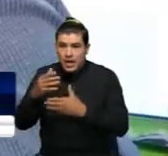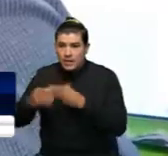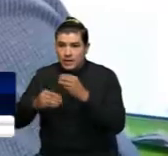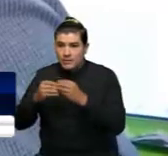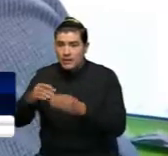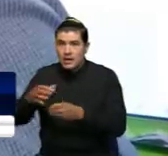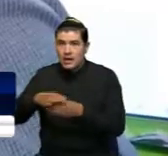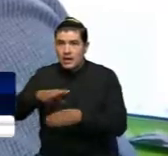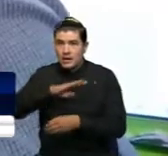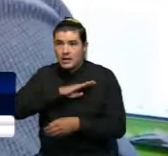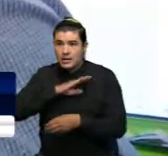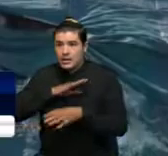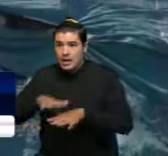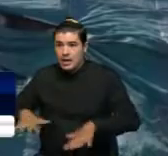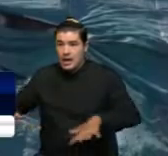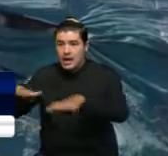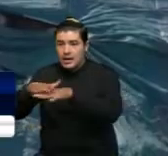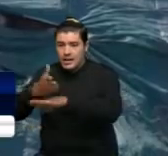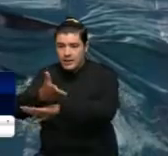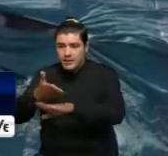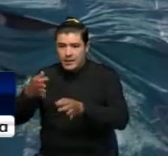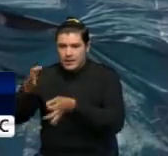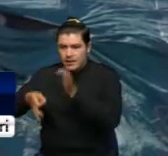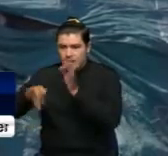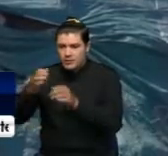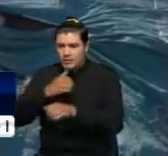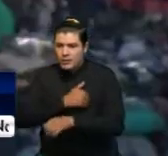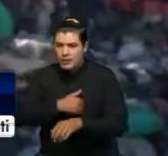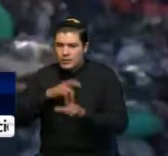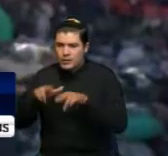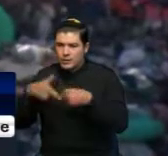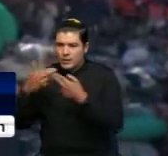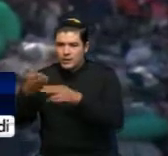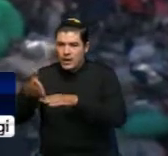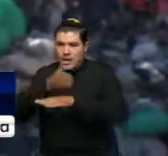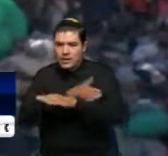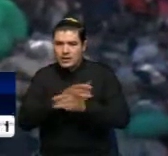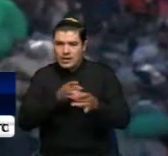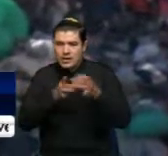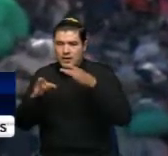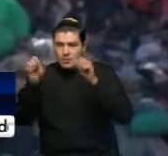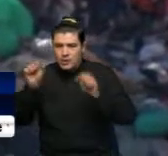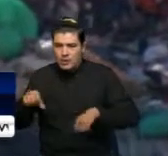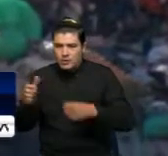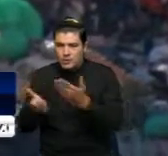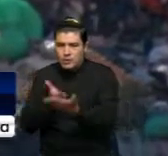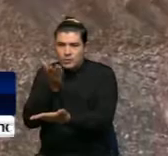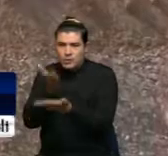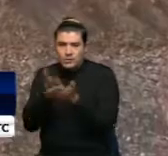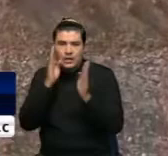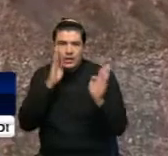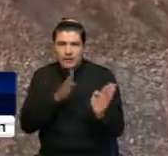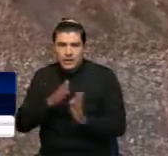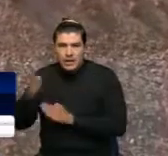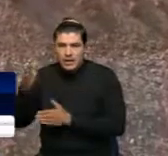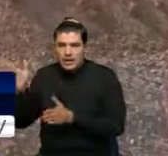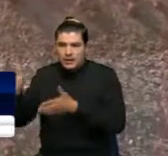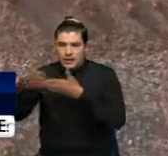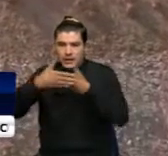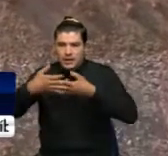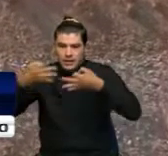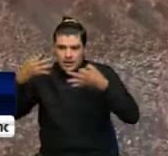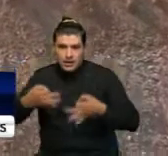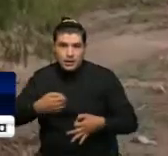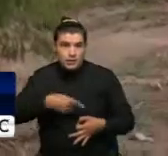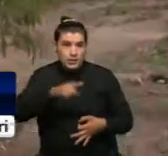ya les solicitaron al juez una audiencia previa a la fecha para presentar el plan de cierre definitivo el alcalde de floridablanca